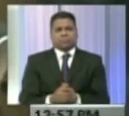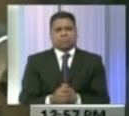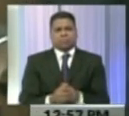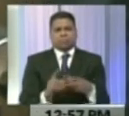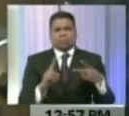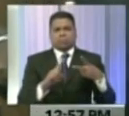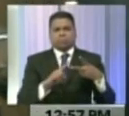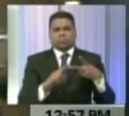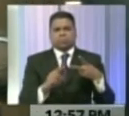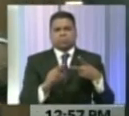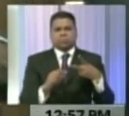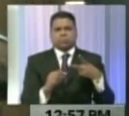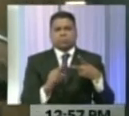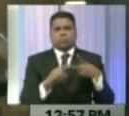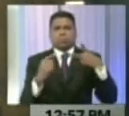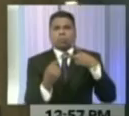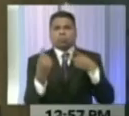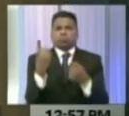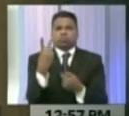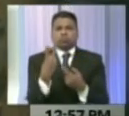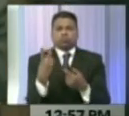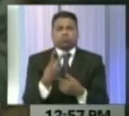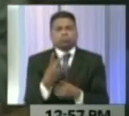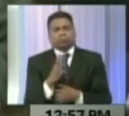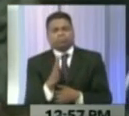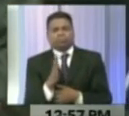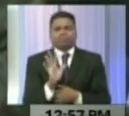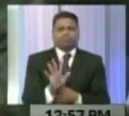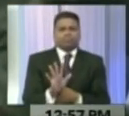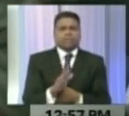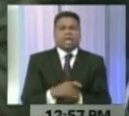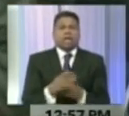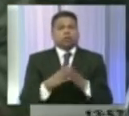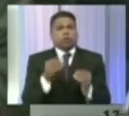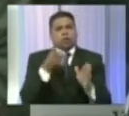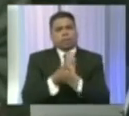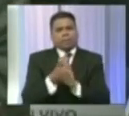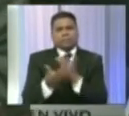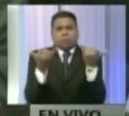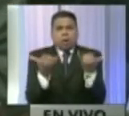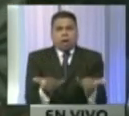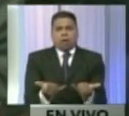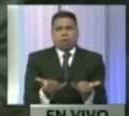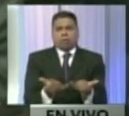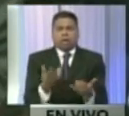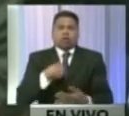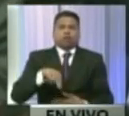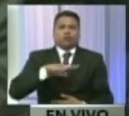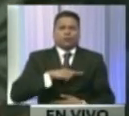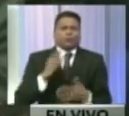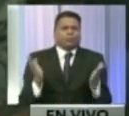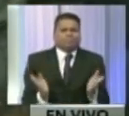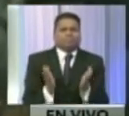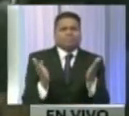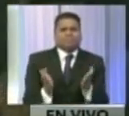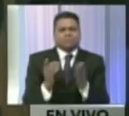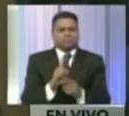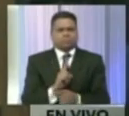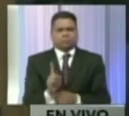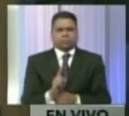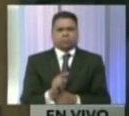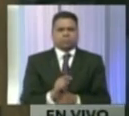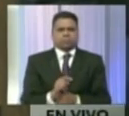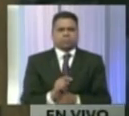las circunstancias en las que estamos. En las circunstancias que estamos en este momento, nosotros no acogemos la unificación cambiaria en